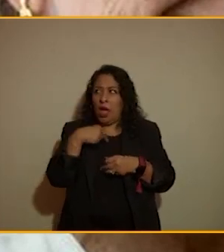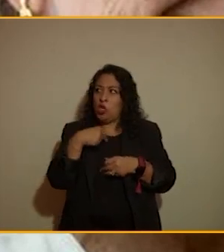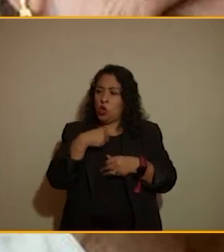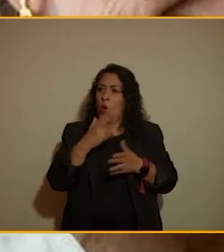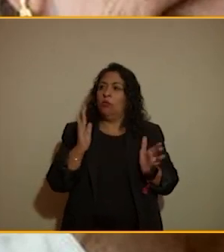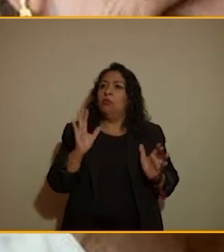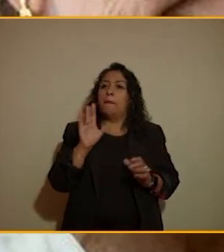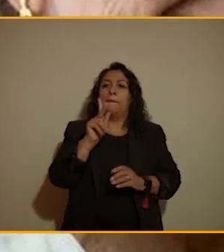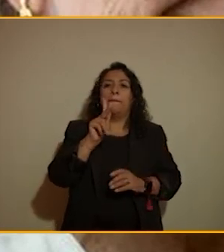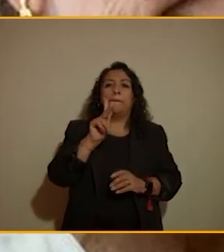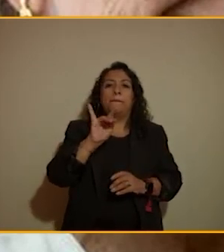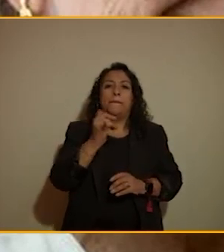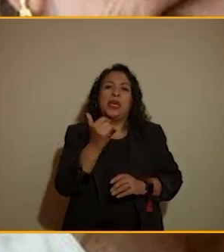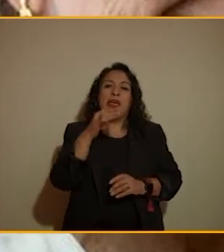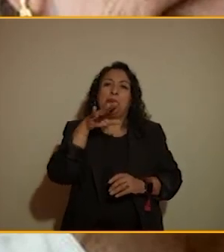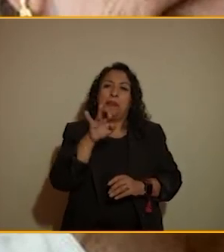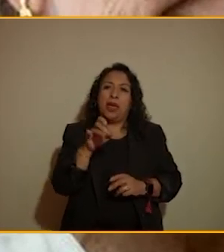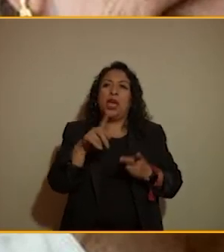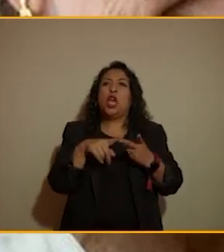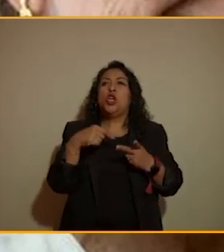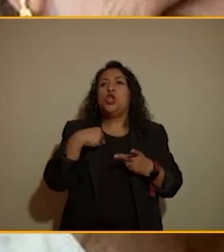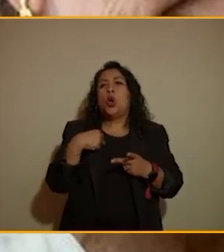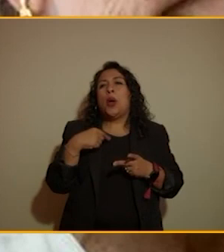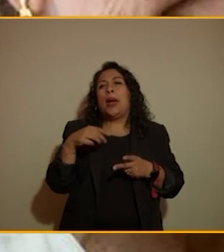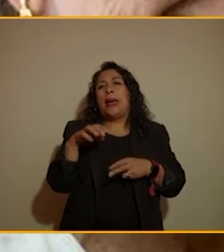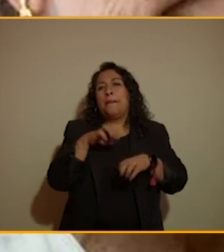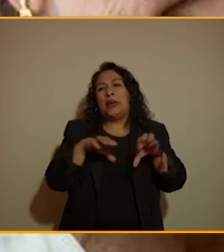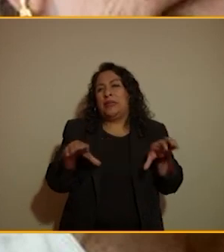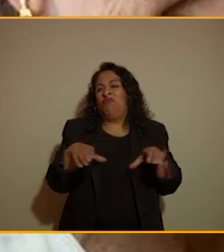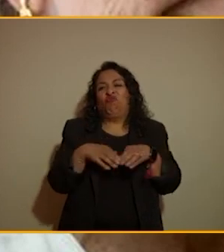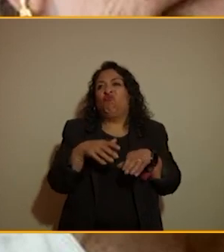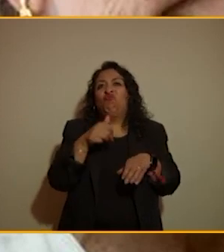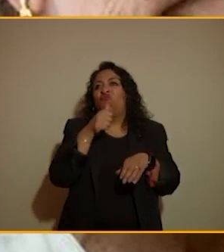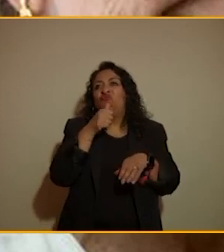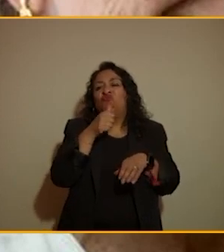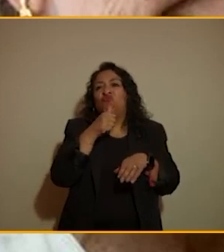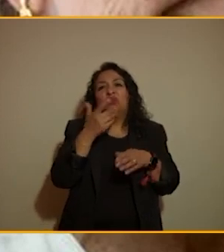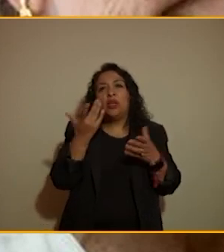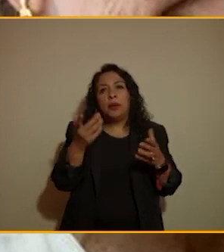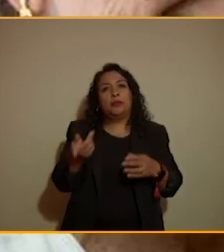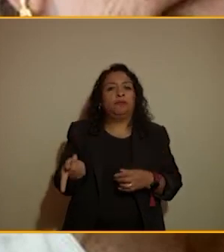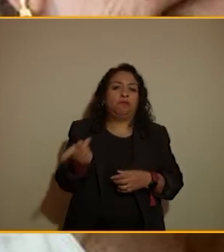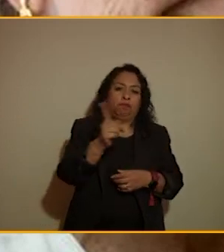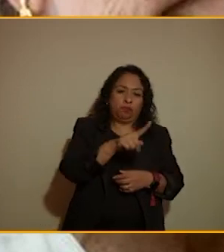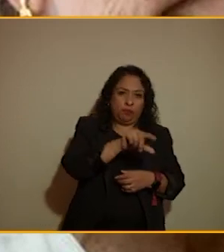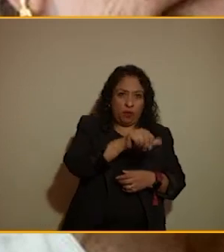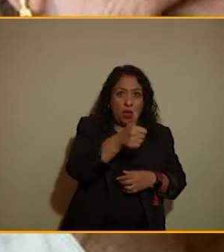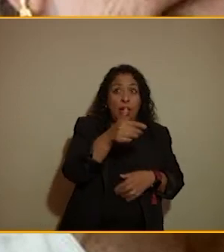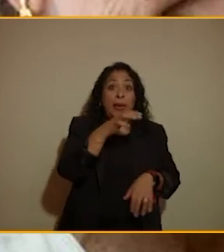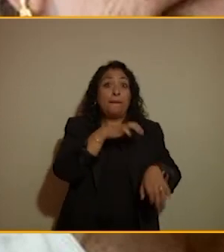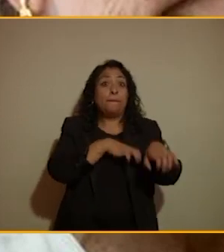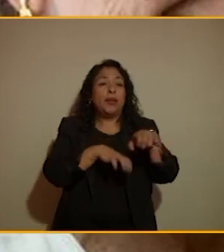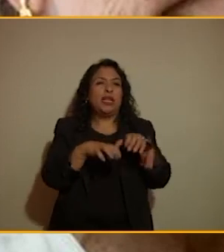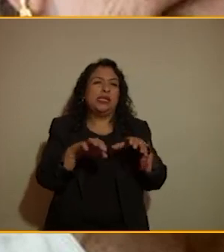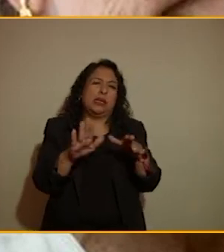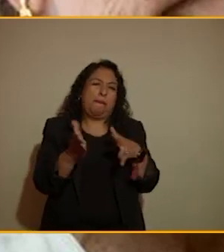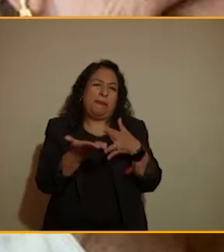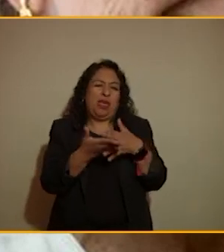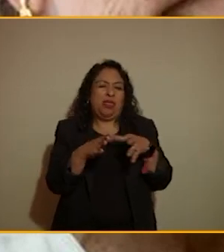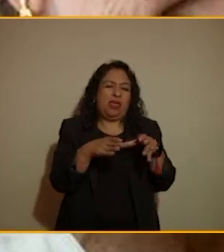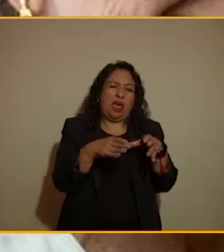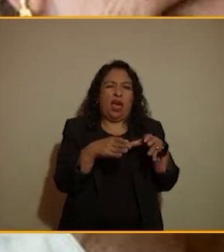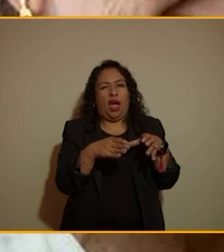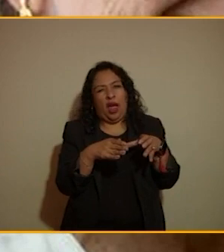considerado pyme o para ser considerado pequeña empresa. Y por el otro lado tenemos a las empresas medianas o a